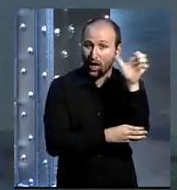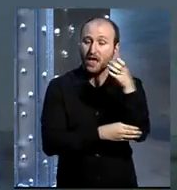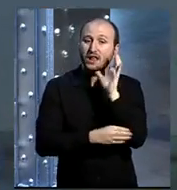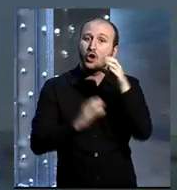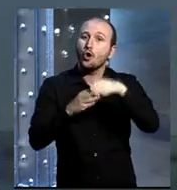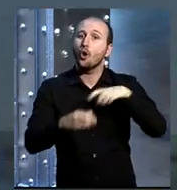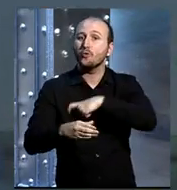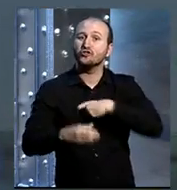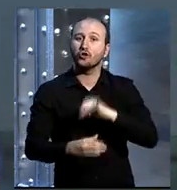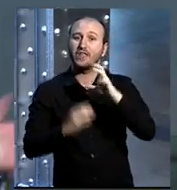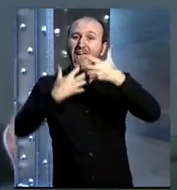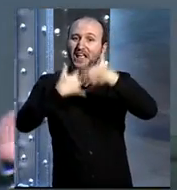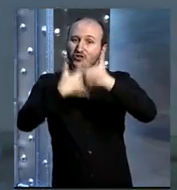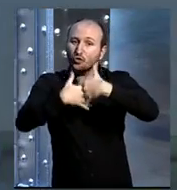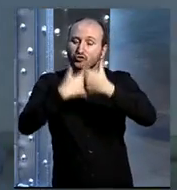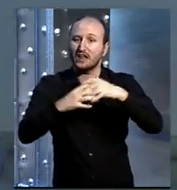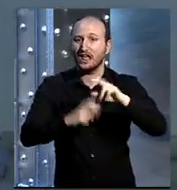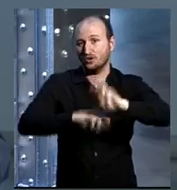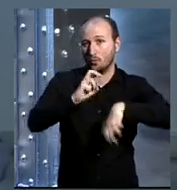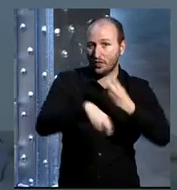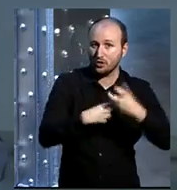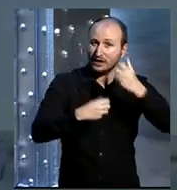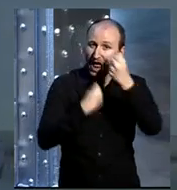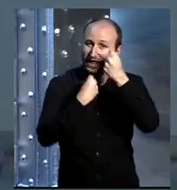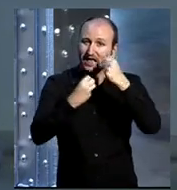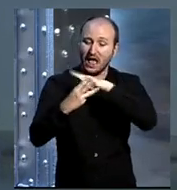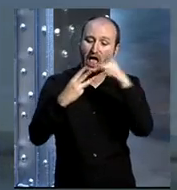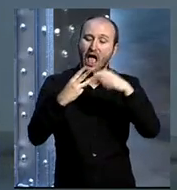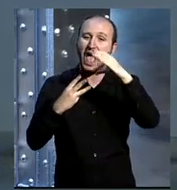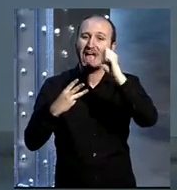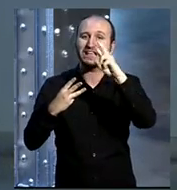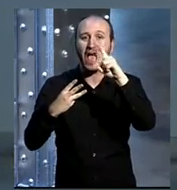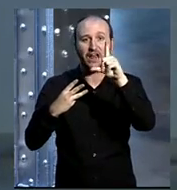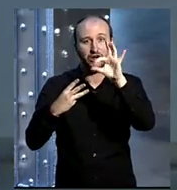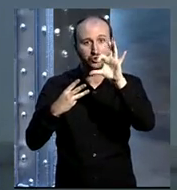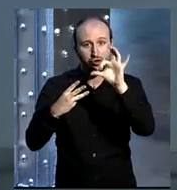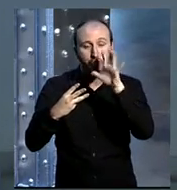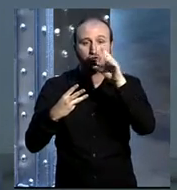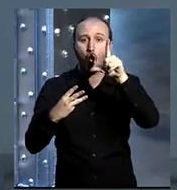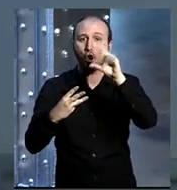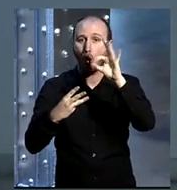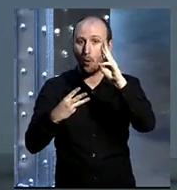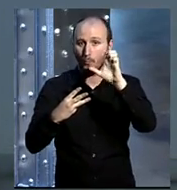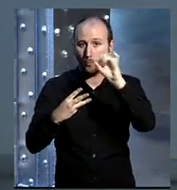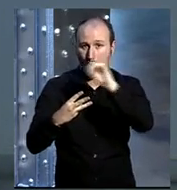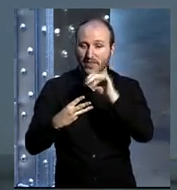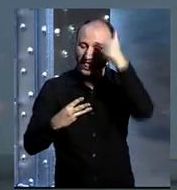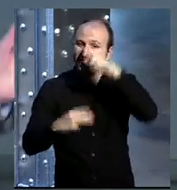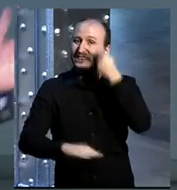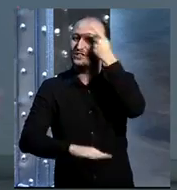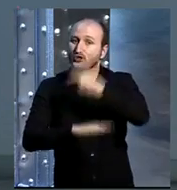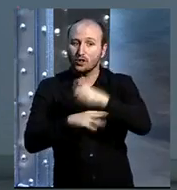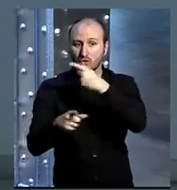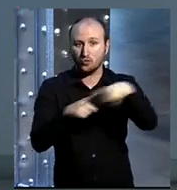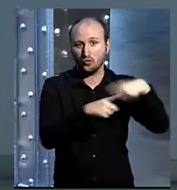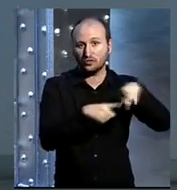Industria, Investigación y Energía. Carlos López Blanco, que es el director global de Asuntos Públicos y Corporativos de Telefónica, que